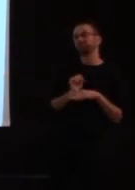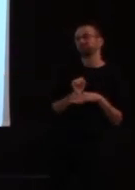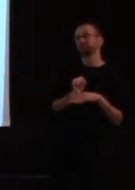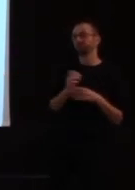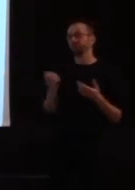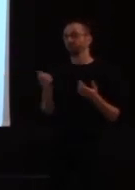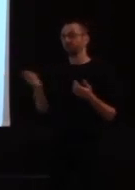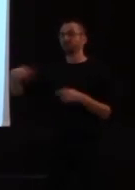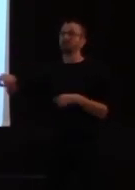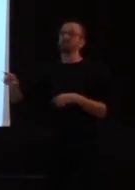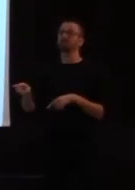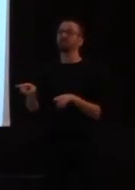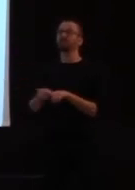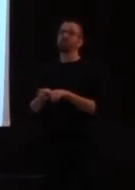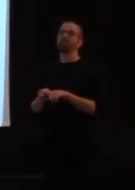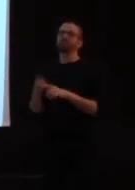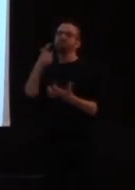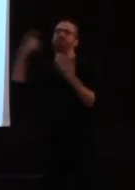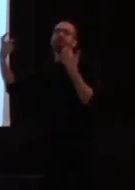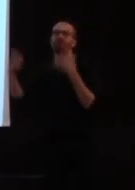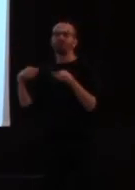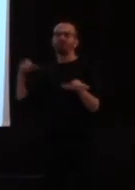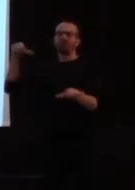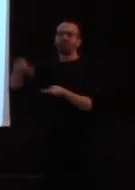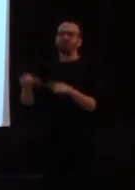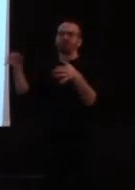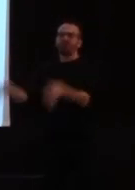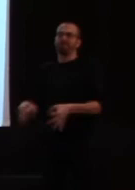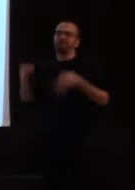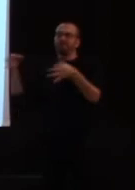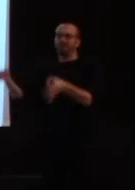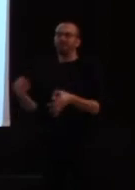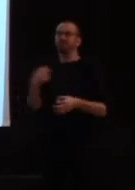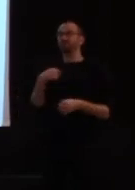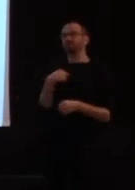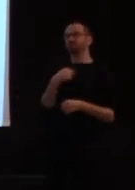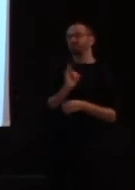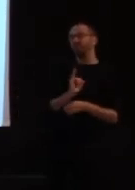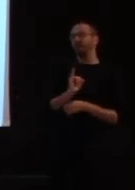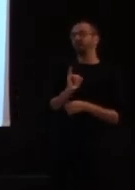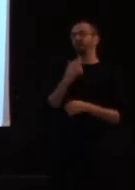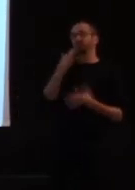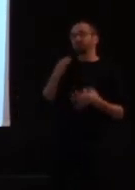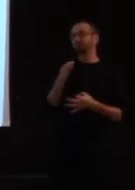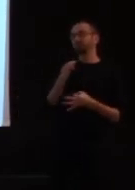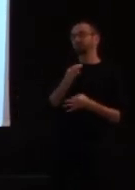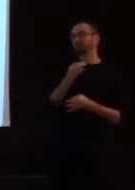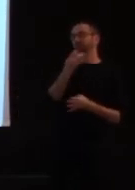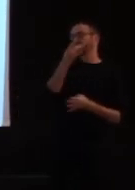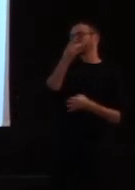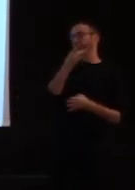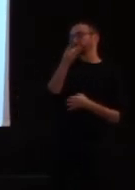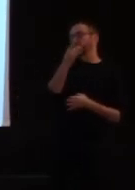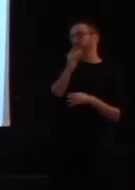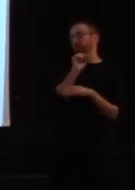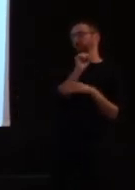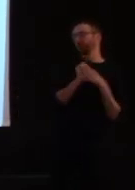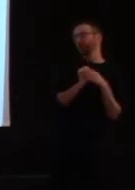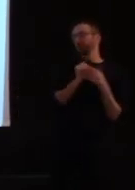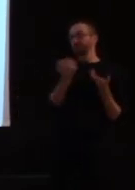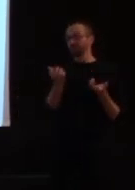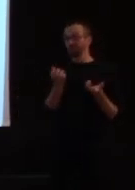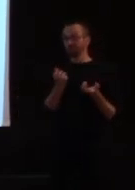de la clase. Entonces ya otros pues están, pero no tienen relevancia en el aula. Por tanto, es también nuestra